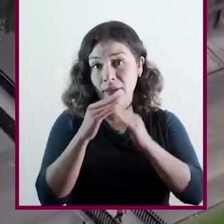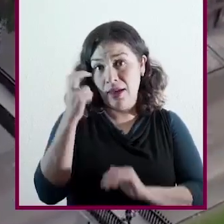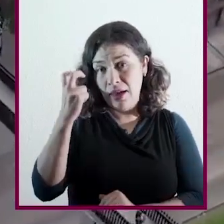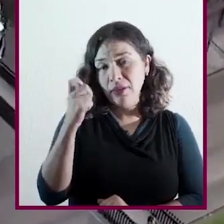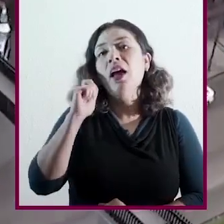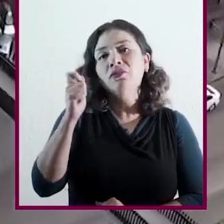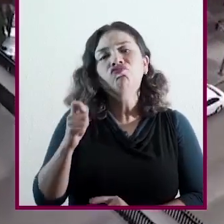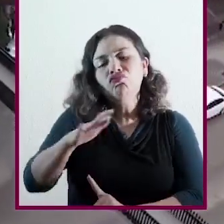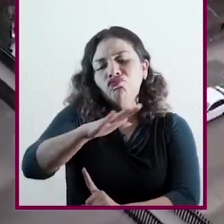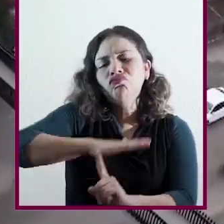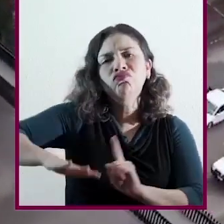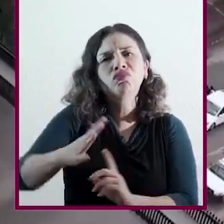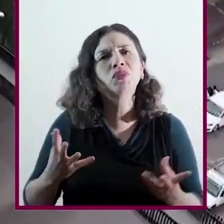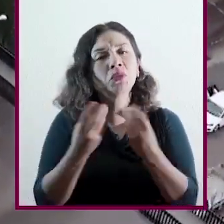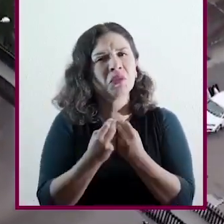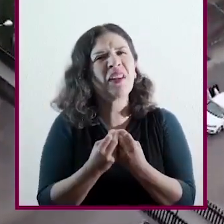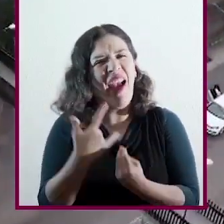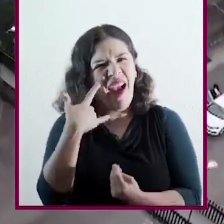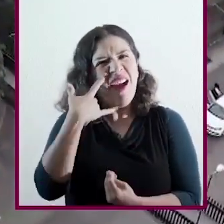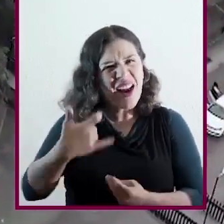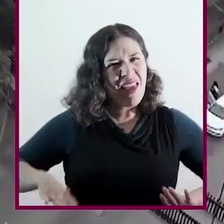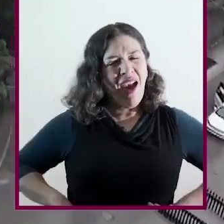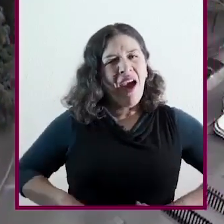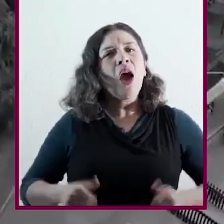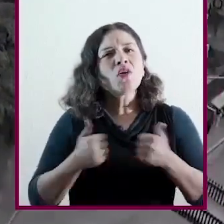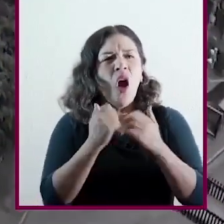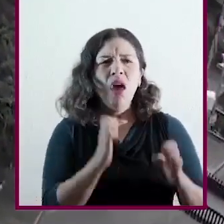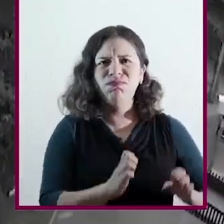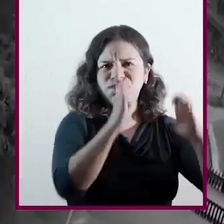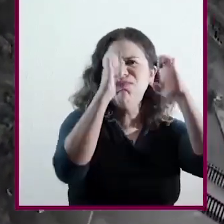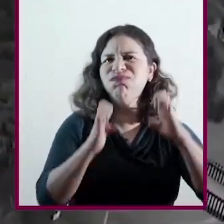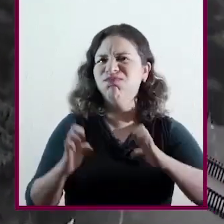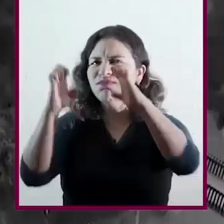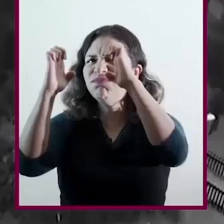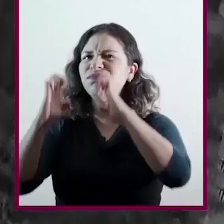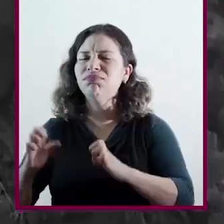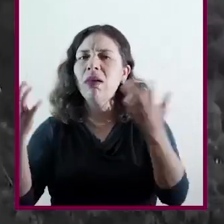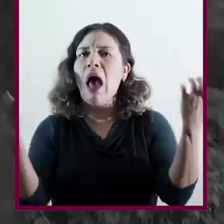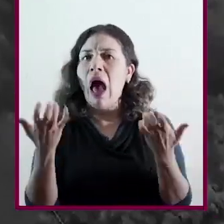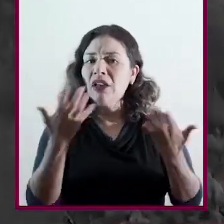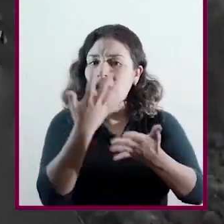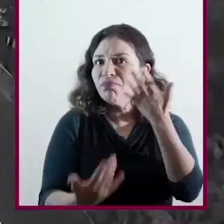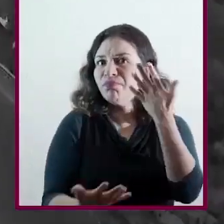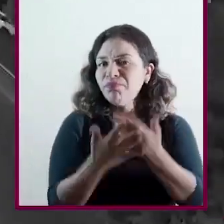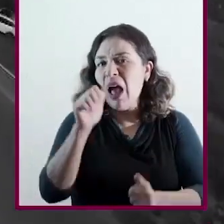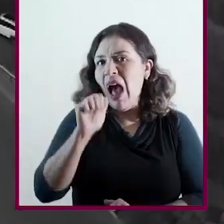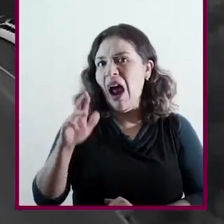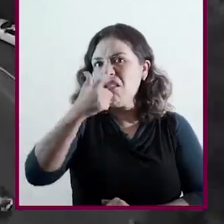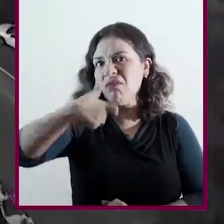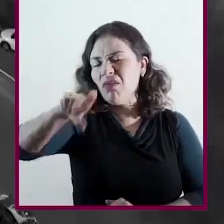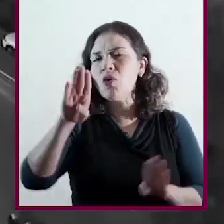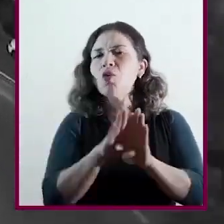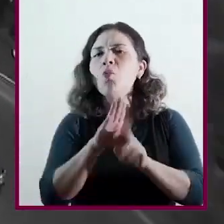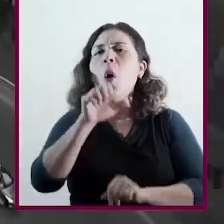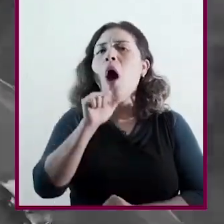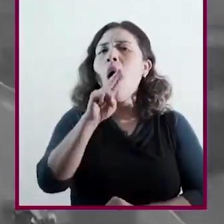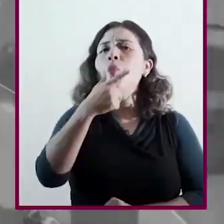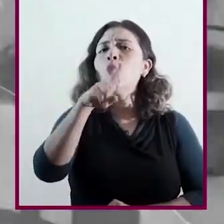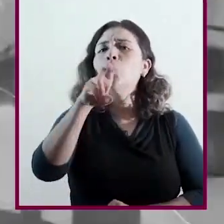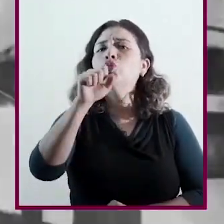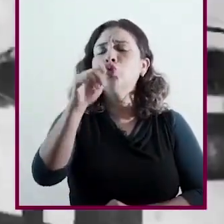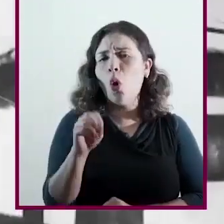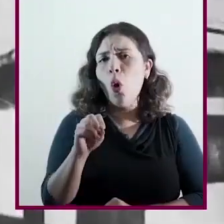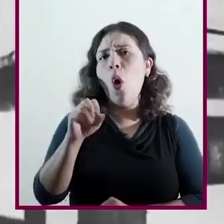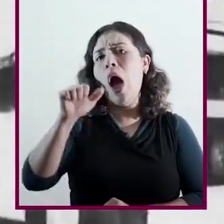Esta vivienda forma parte de un conjunto muy peculiar, con varios edificios diseñados por arquitectos como Augusto H.